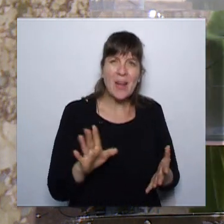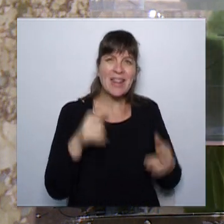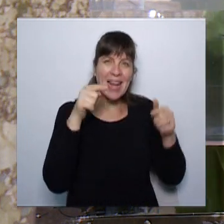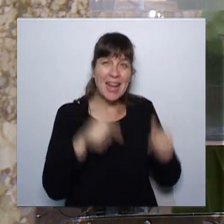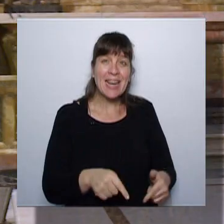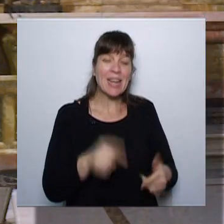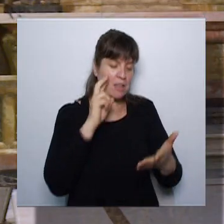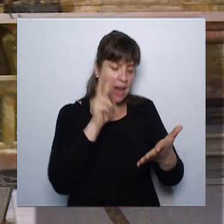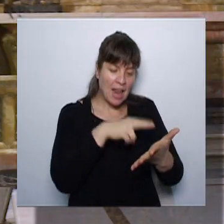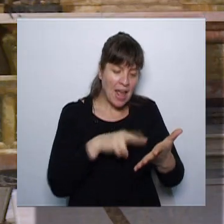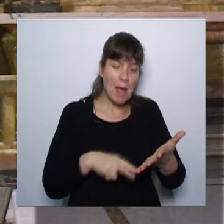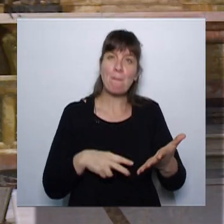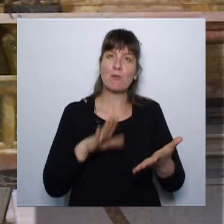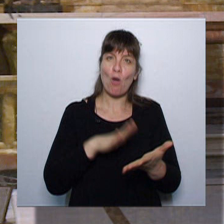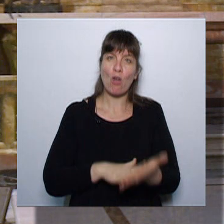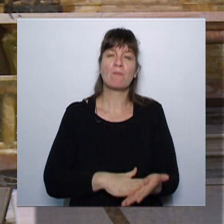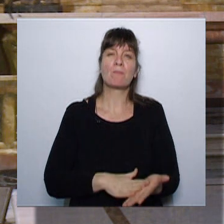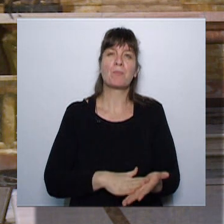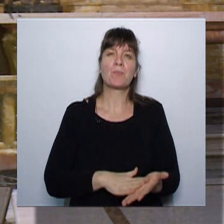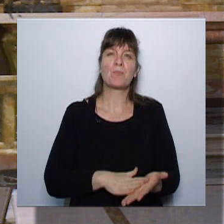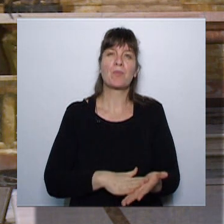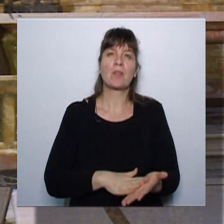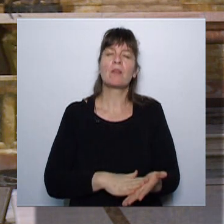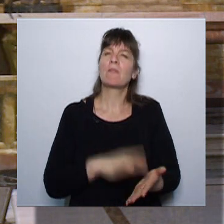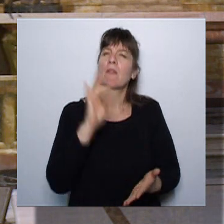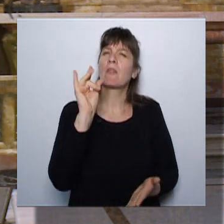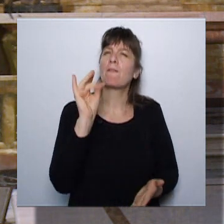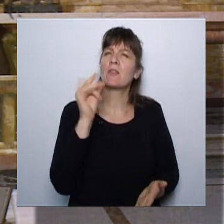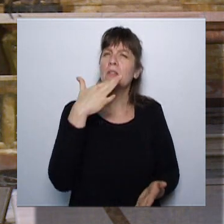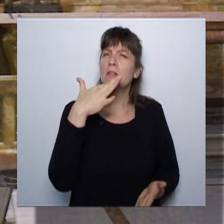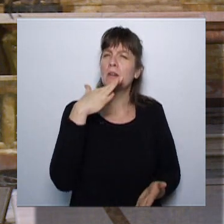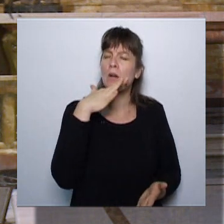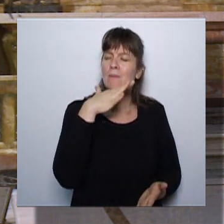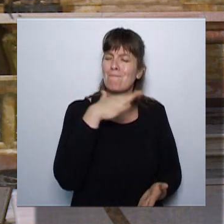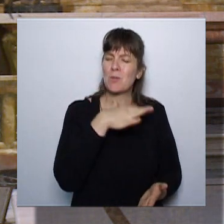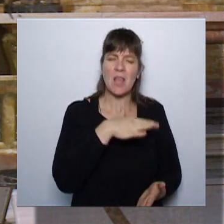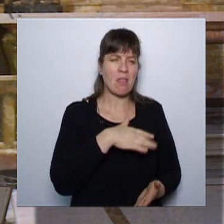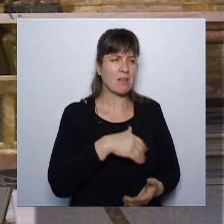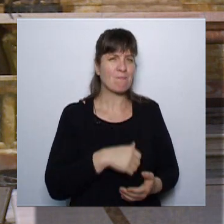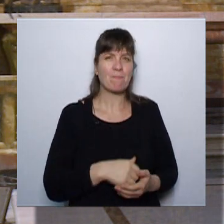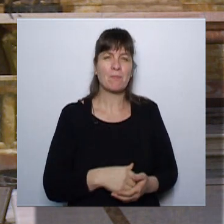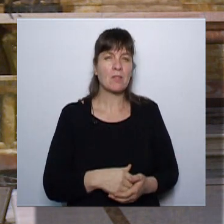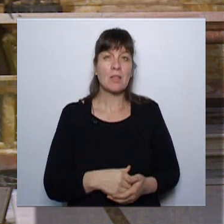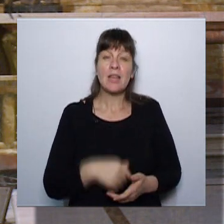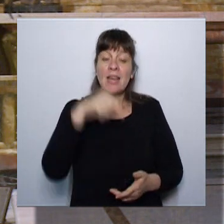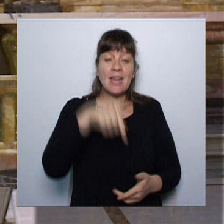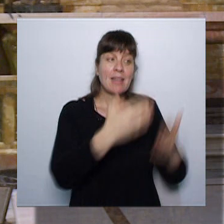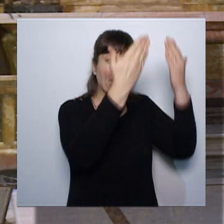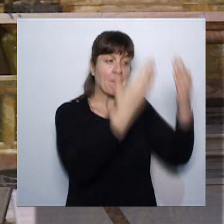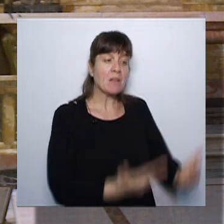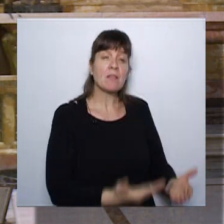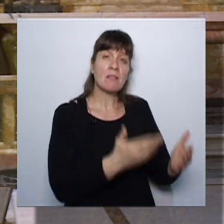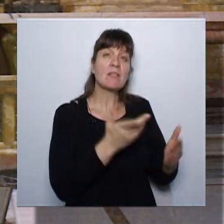parte en este texto que acabamos de escuchar les cuesta comprender que en esa